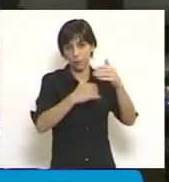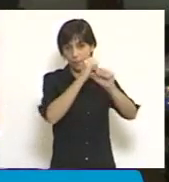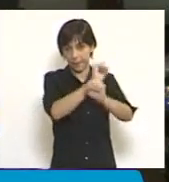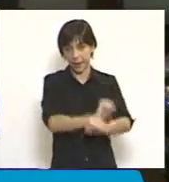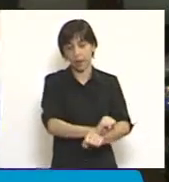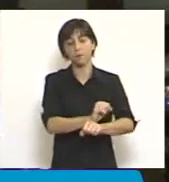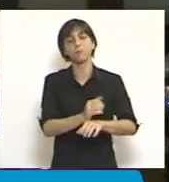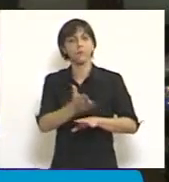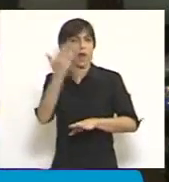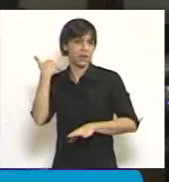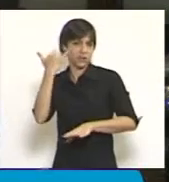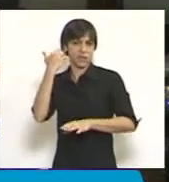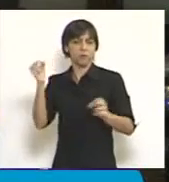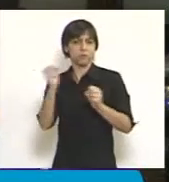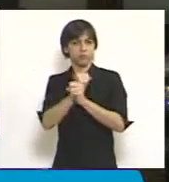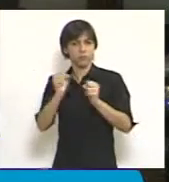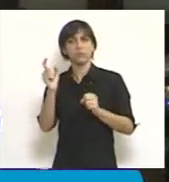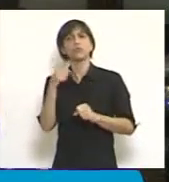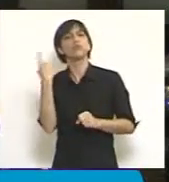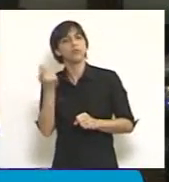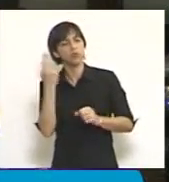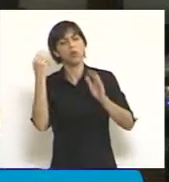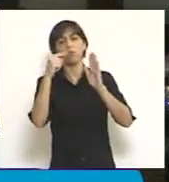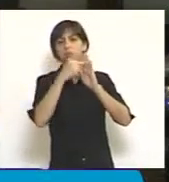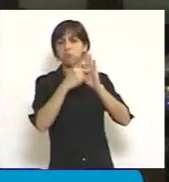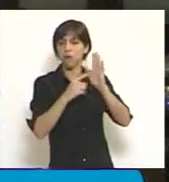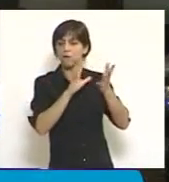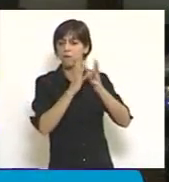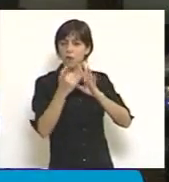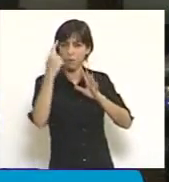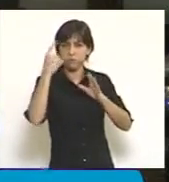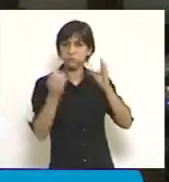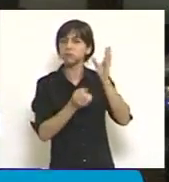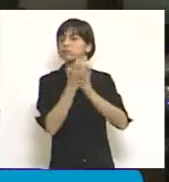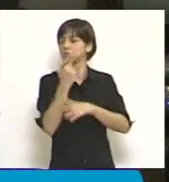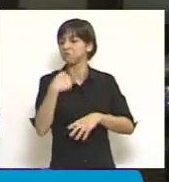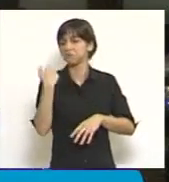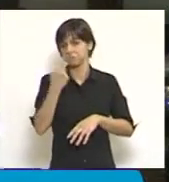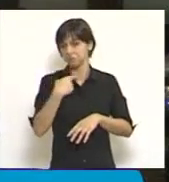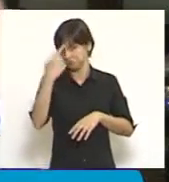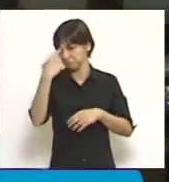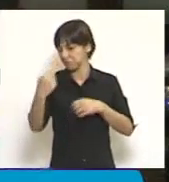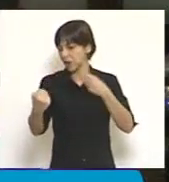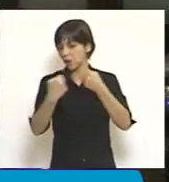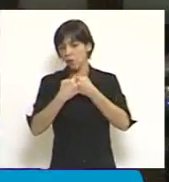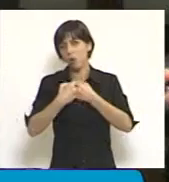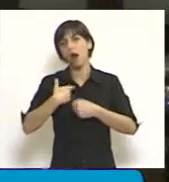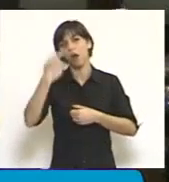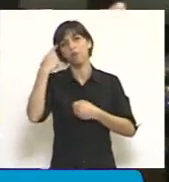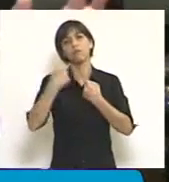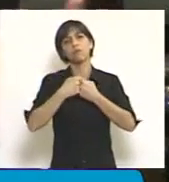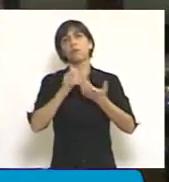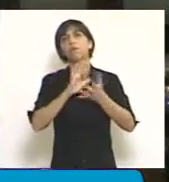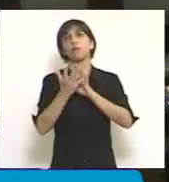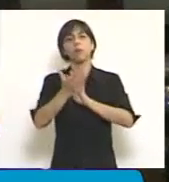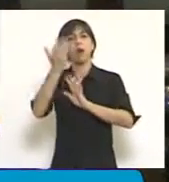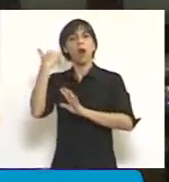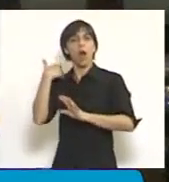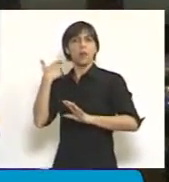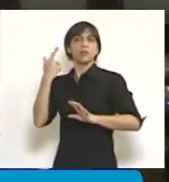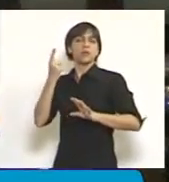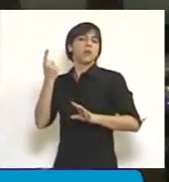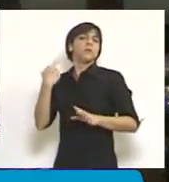penal encargada de aplicar el nuevo Código Procesal Penal que fue aprobado mediante Ley